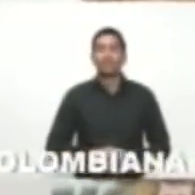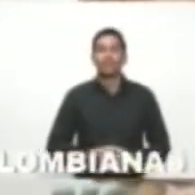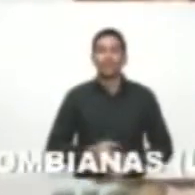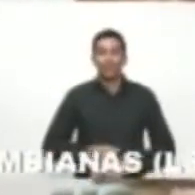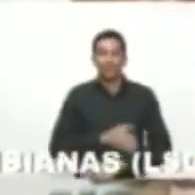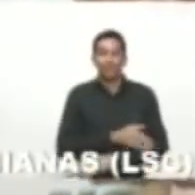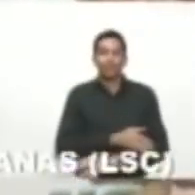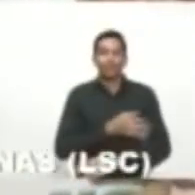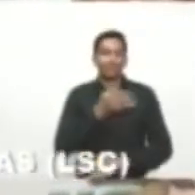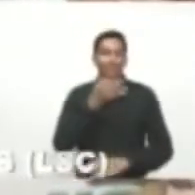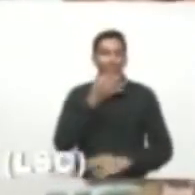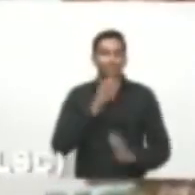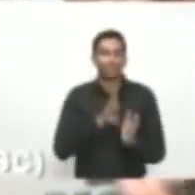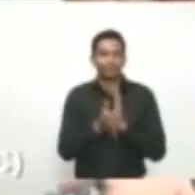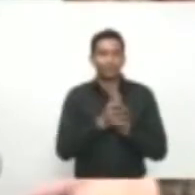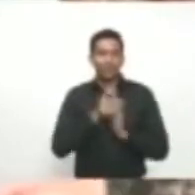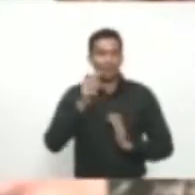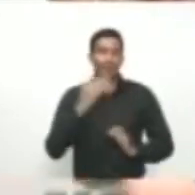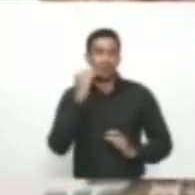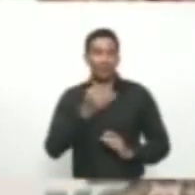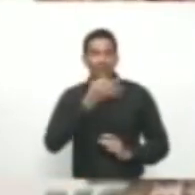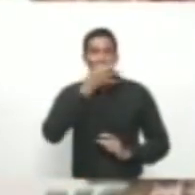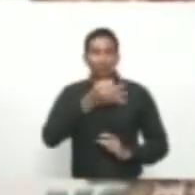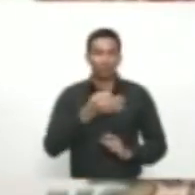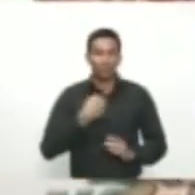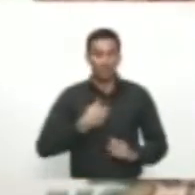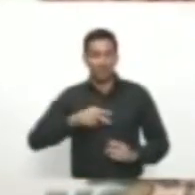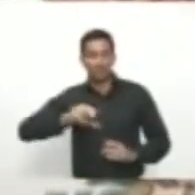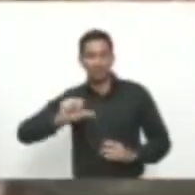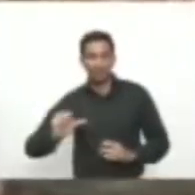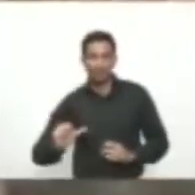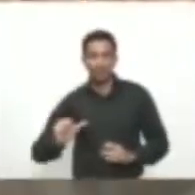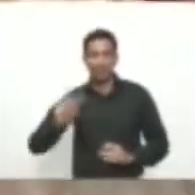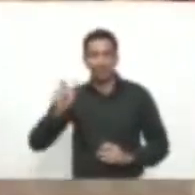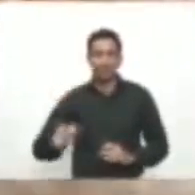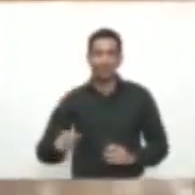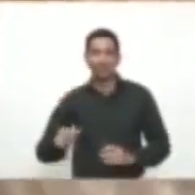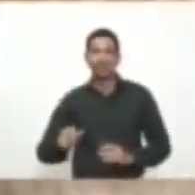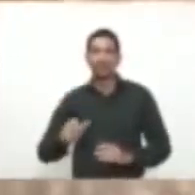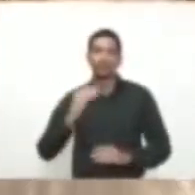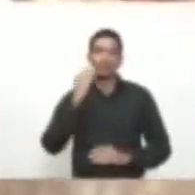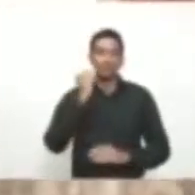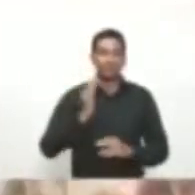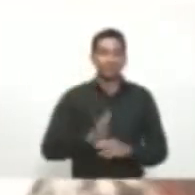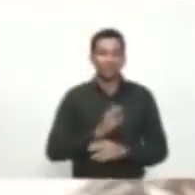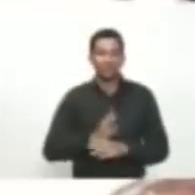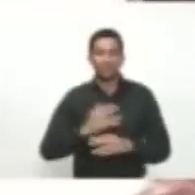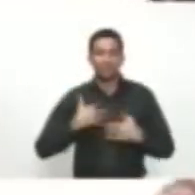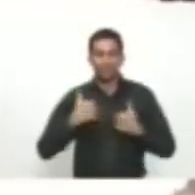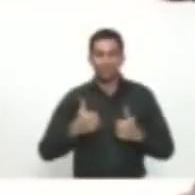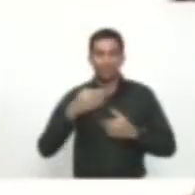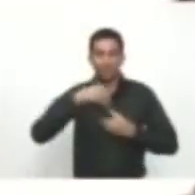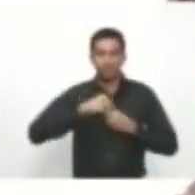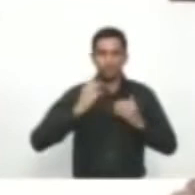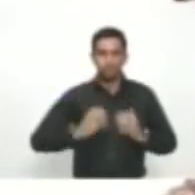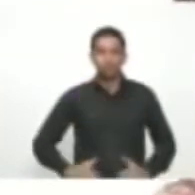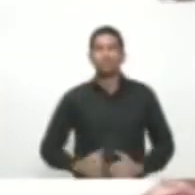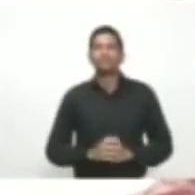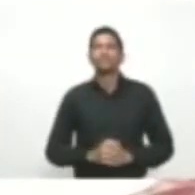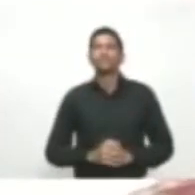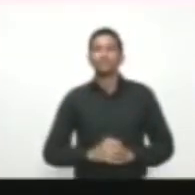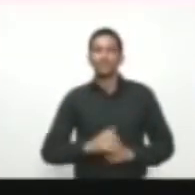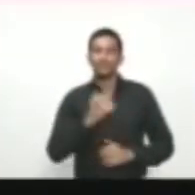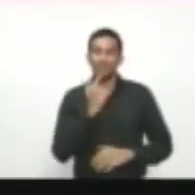realizada el pasado 17 de mayo por la hermana de la paciente Alicia Díaz, quien padece una neurofibromatosis quística y que denunciaba que la EPS Hospiogar no le entregaba el